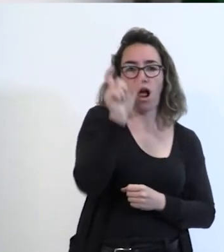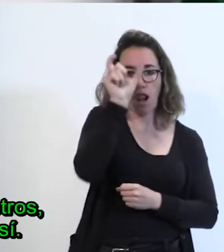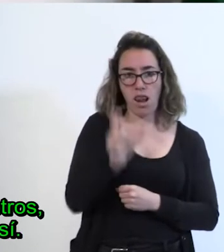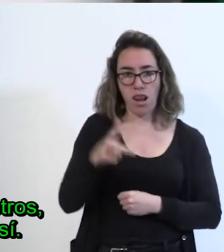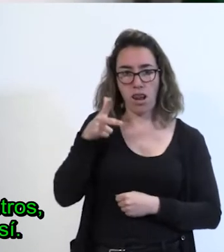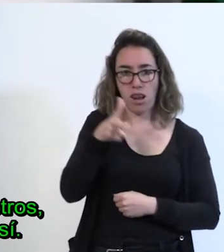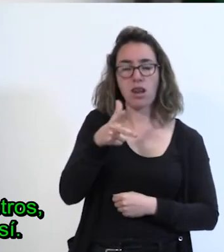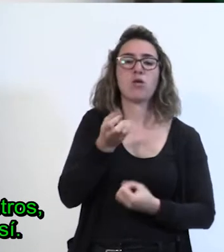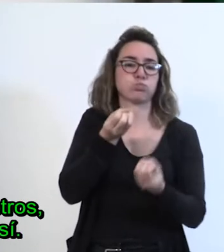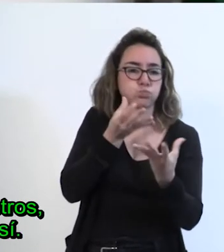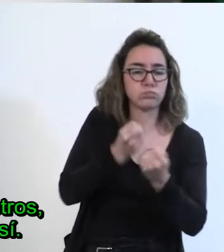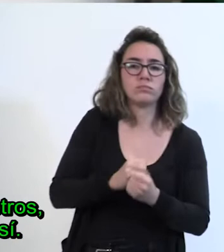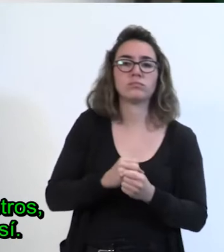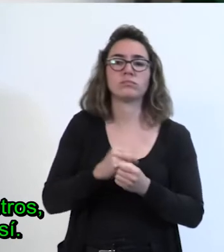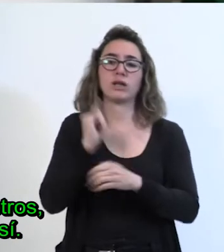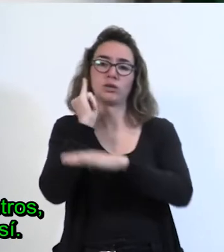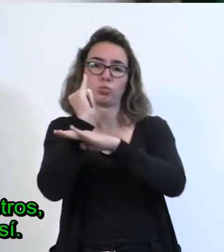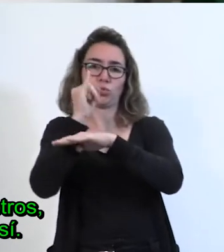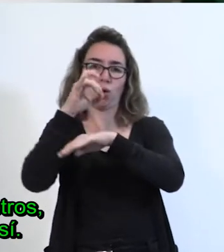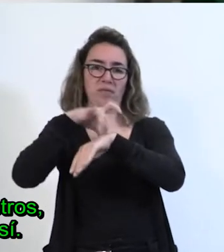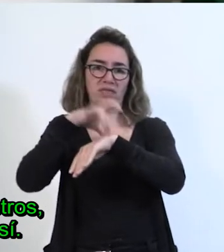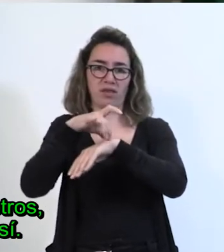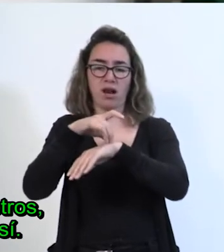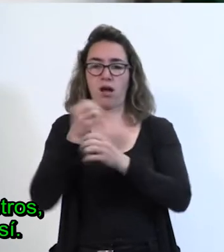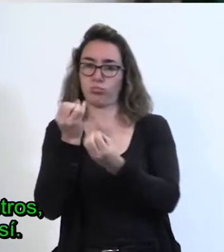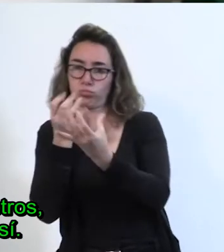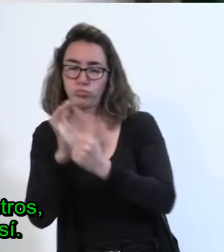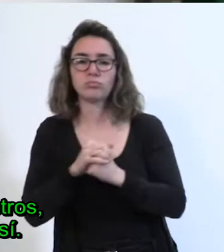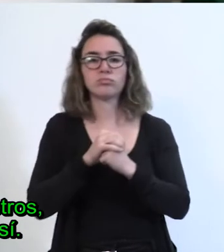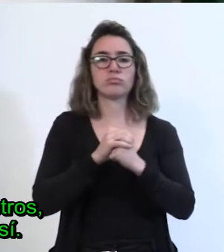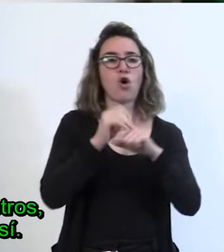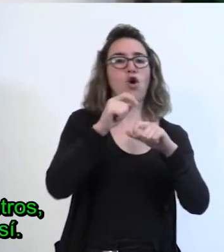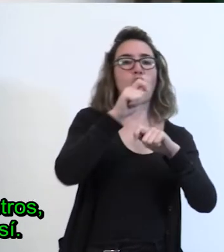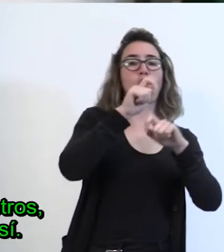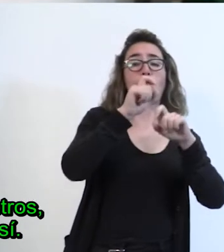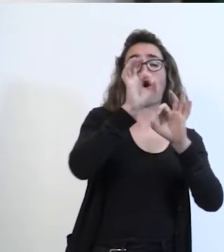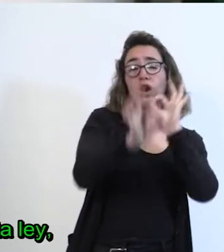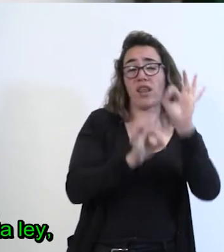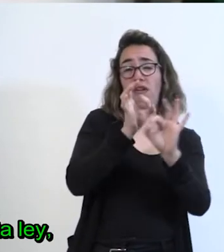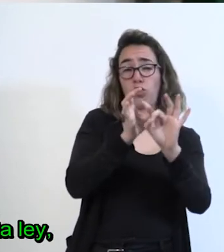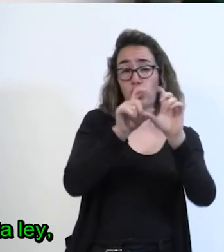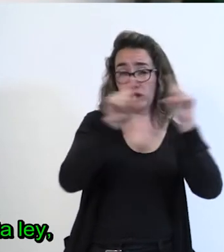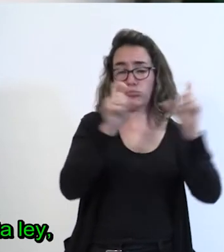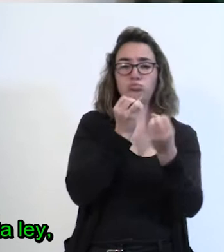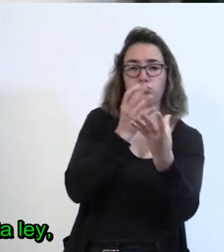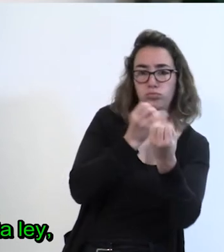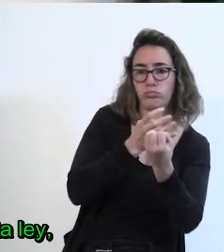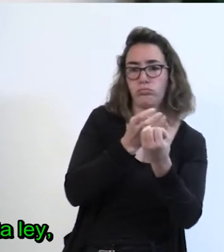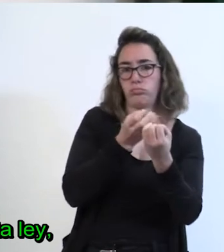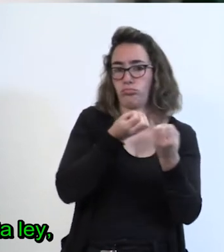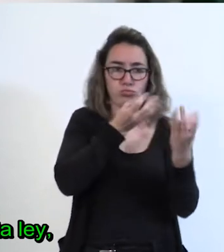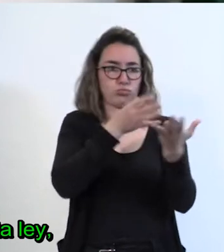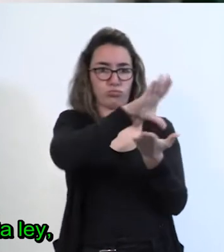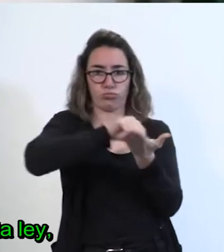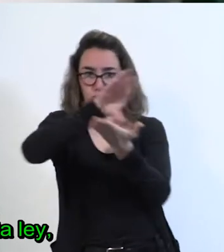otros, el Instituto de Medicina Legal daba otros, las organizaciones otras, o sea, así. Entonces, uno de